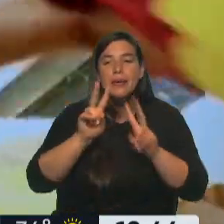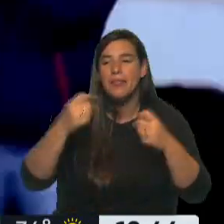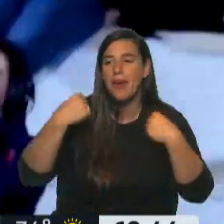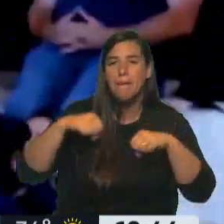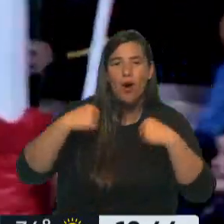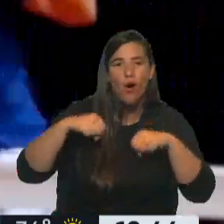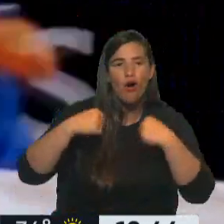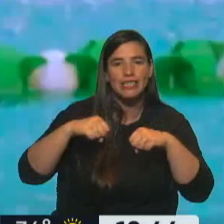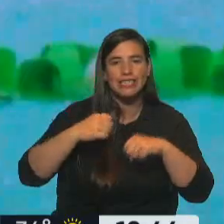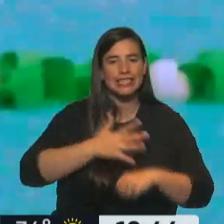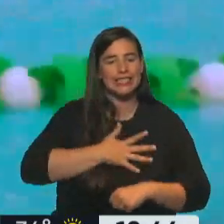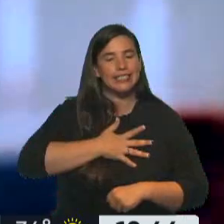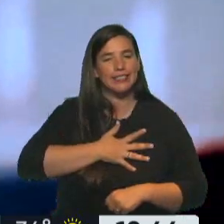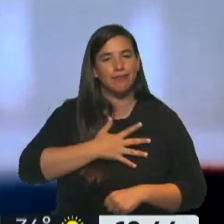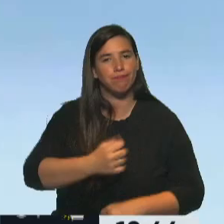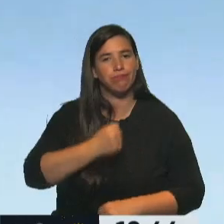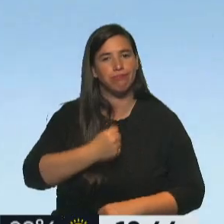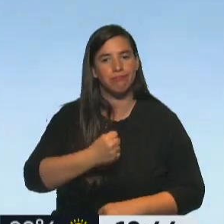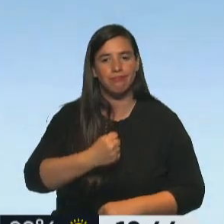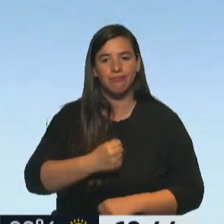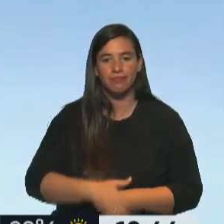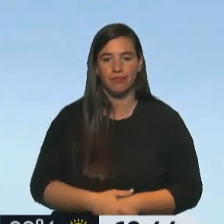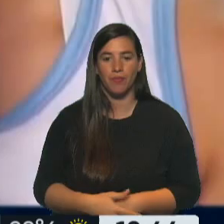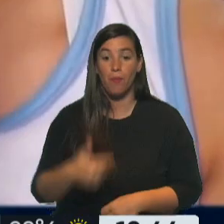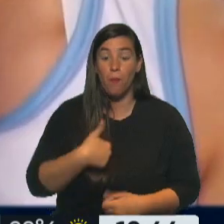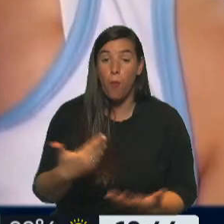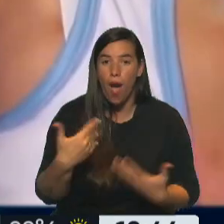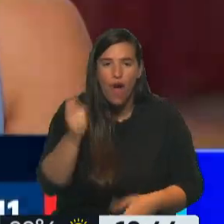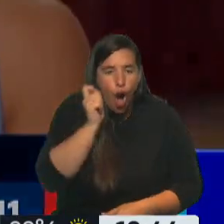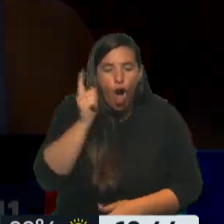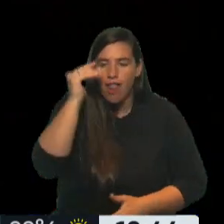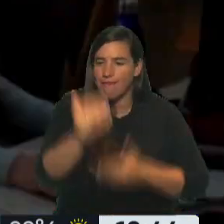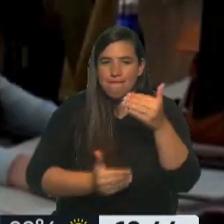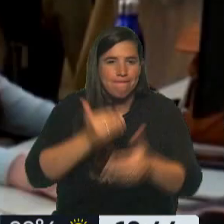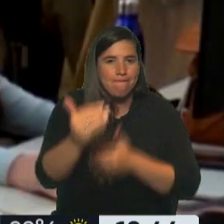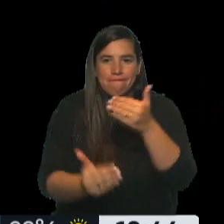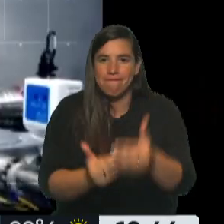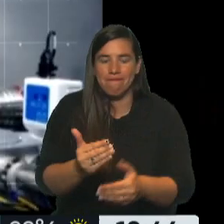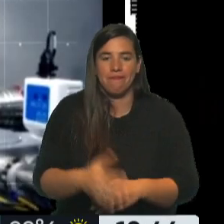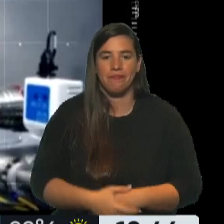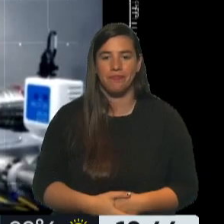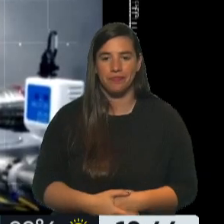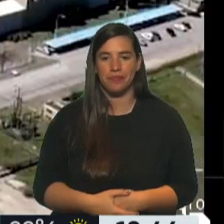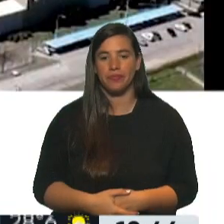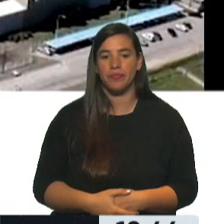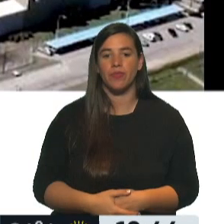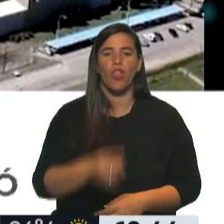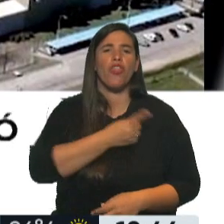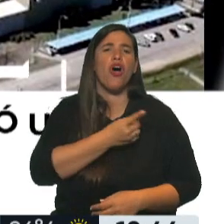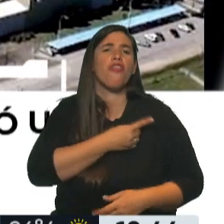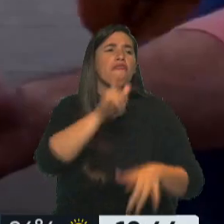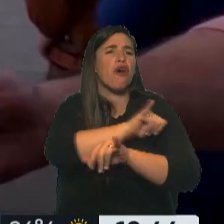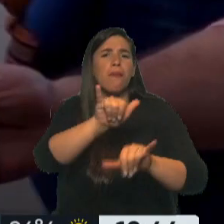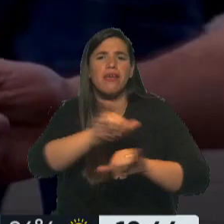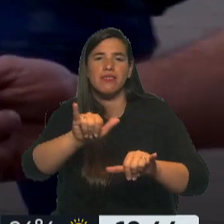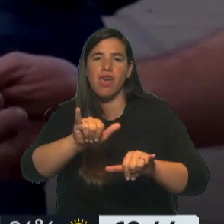el corazón. Puedo llegar a lograr lo mismo y más, vamos por eso. ¿A dónde vas a buscar información